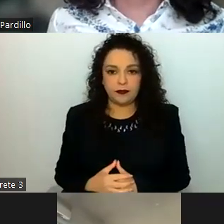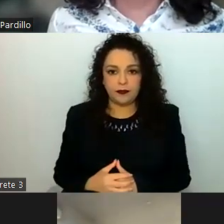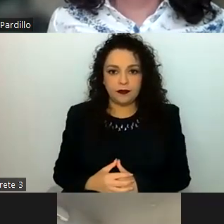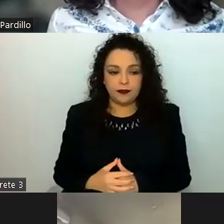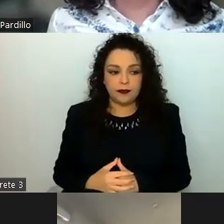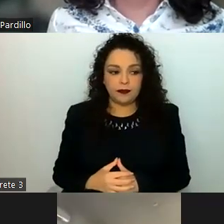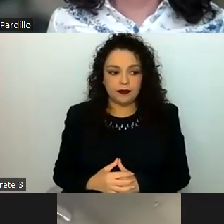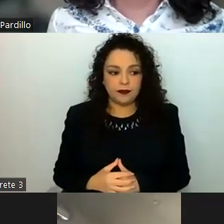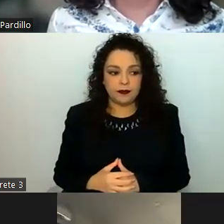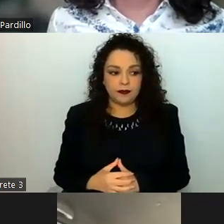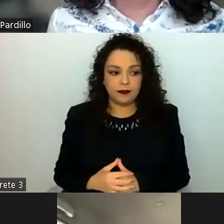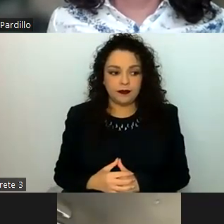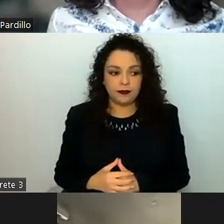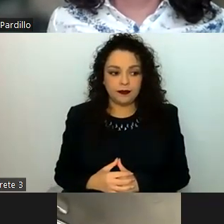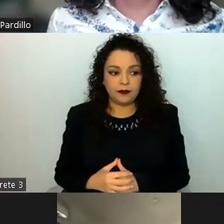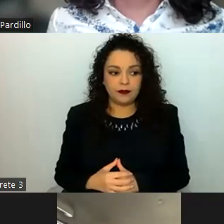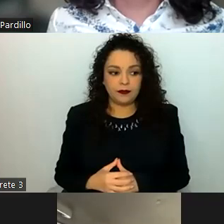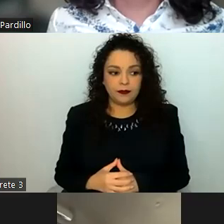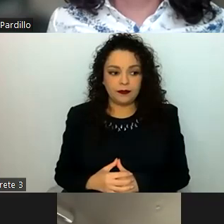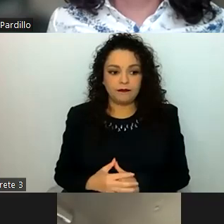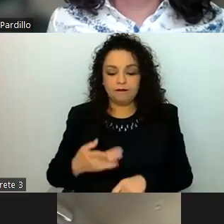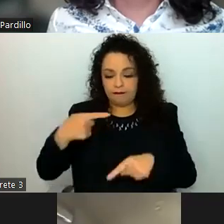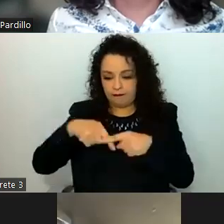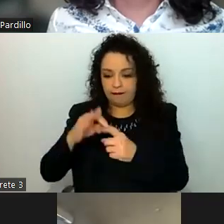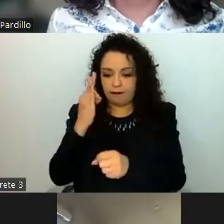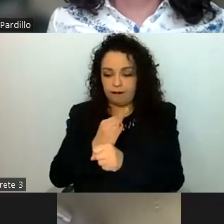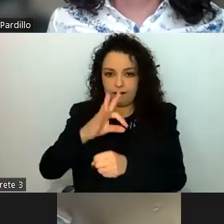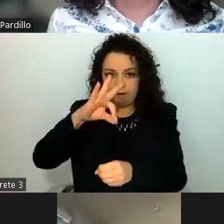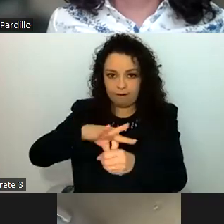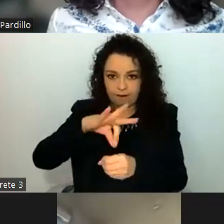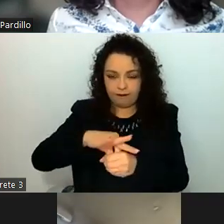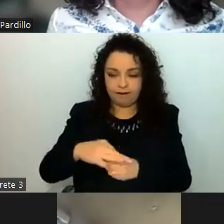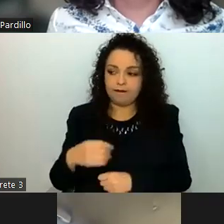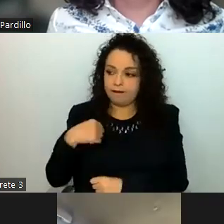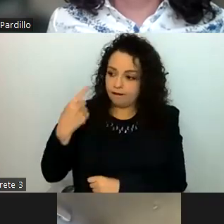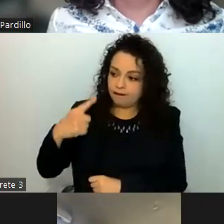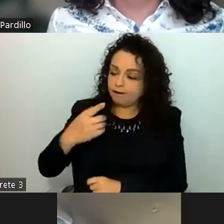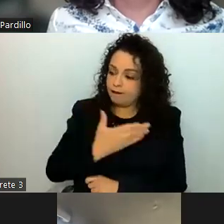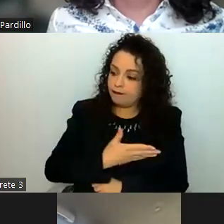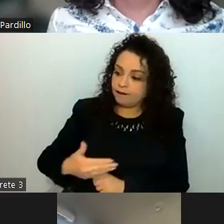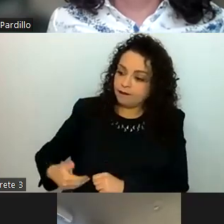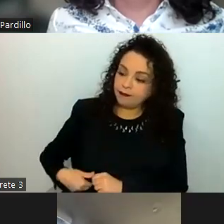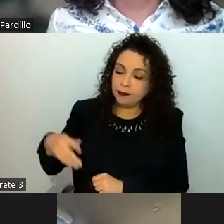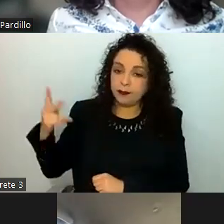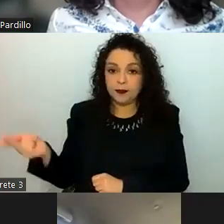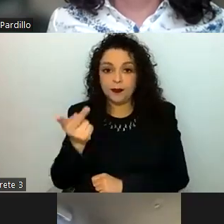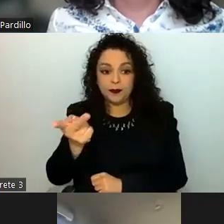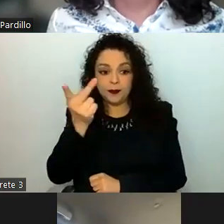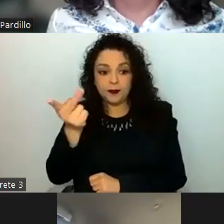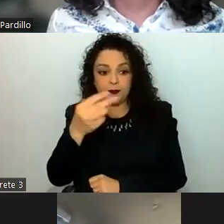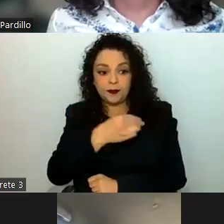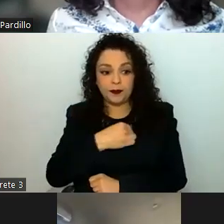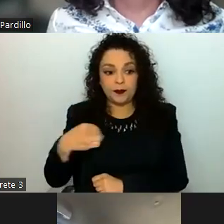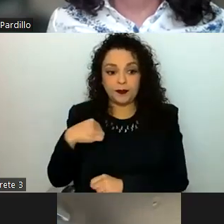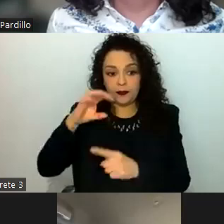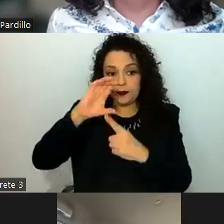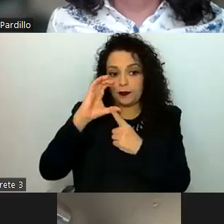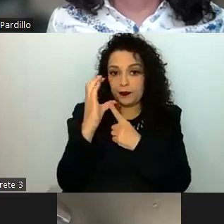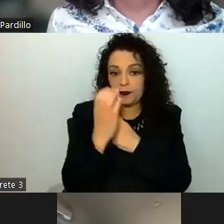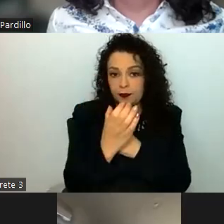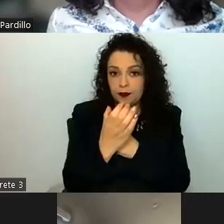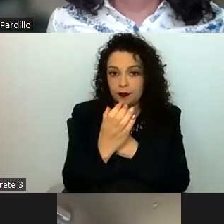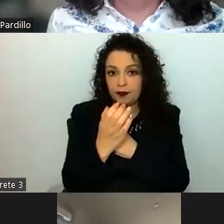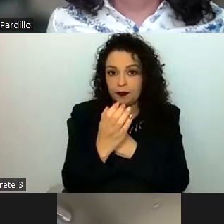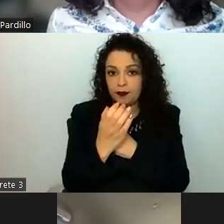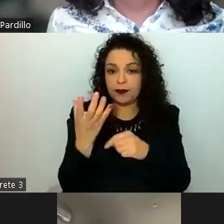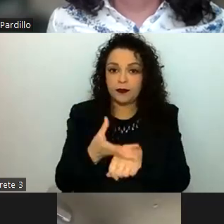En efecto, se procede a esta votación. Por instrucciones de la presidencia, se consulta a las y los integrantes de la comisión si se dispensa